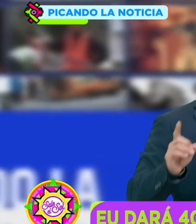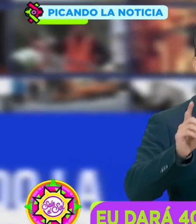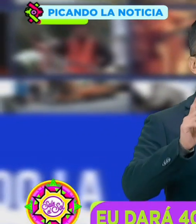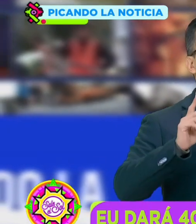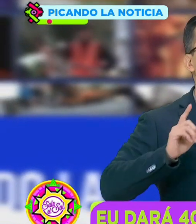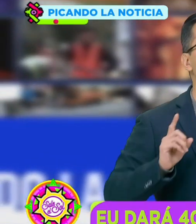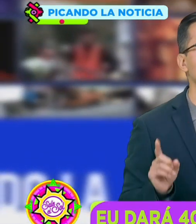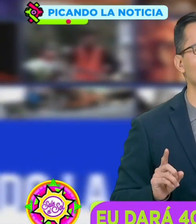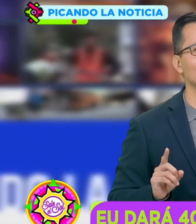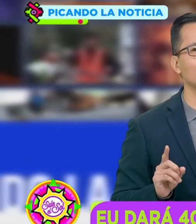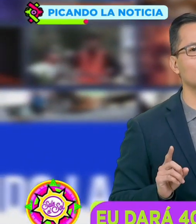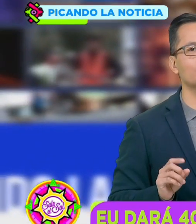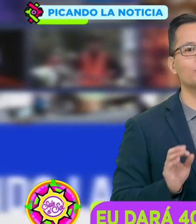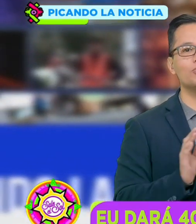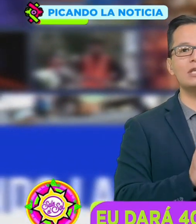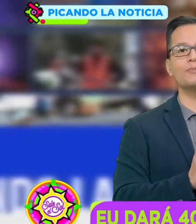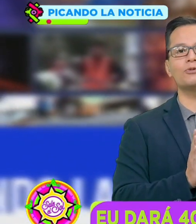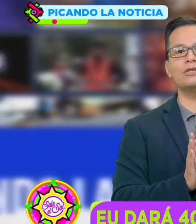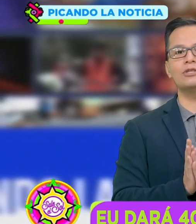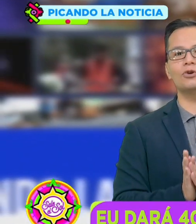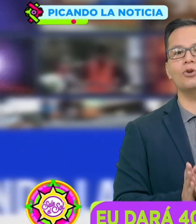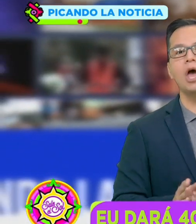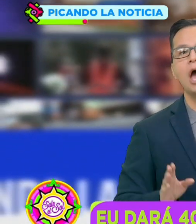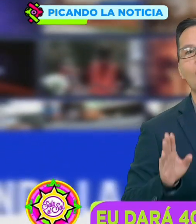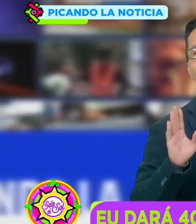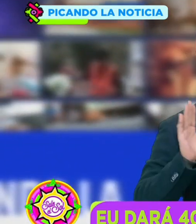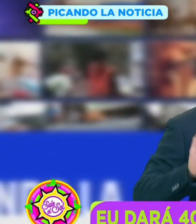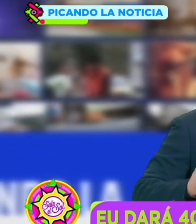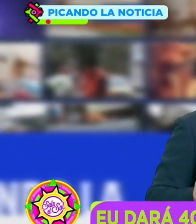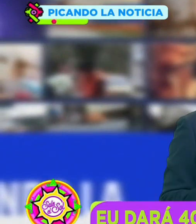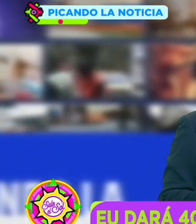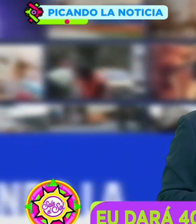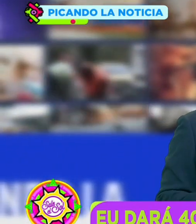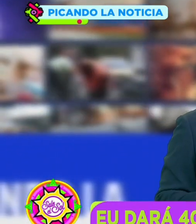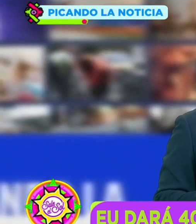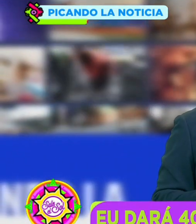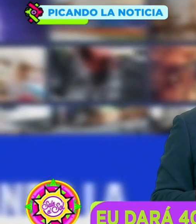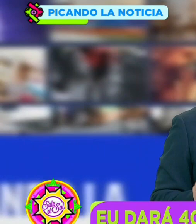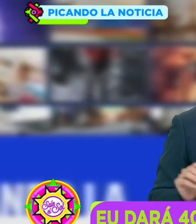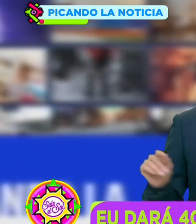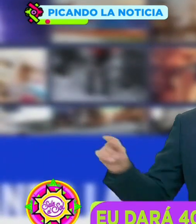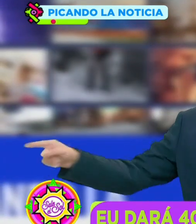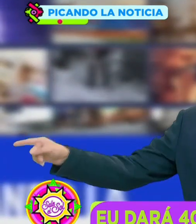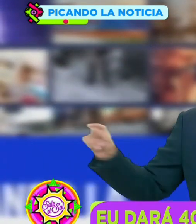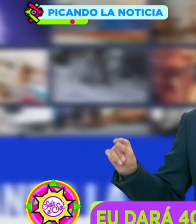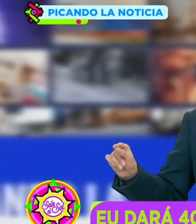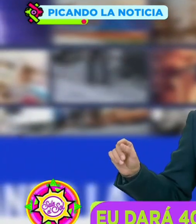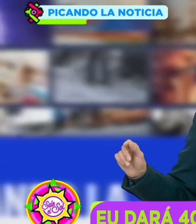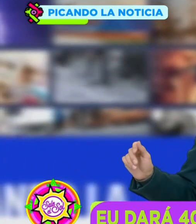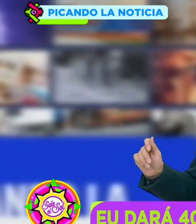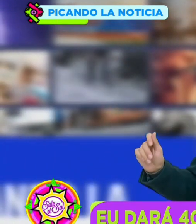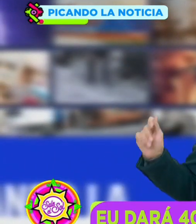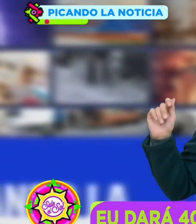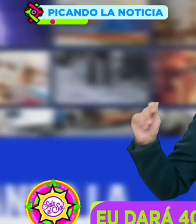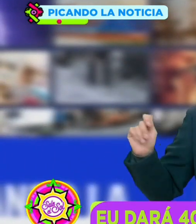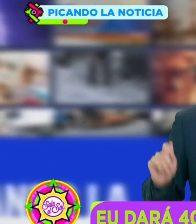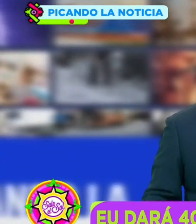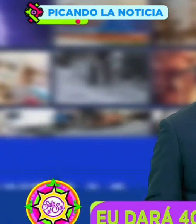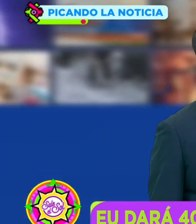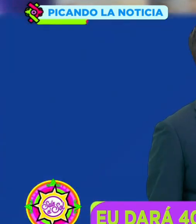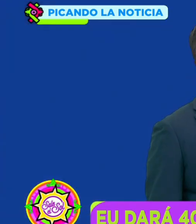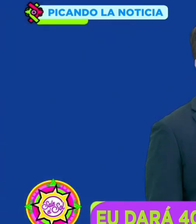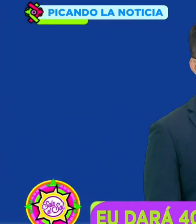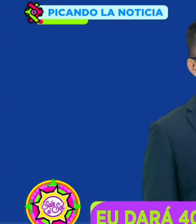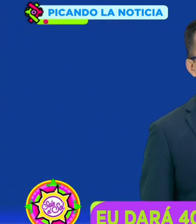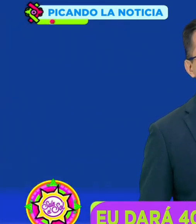mexicanos, el gobierno de Estados Unidos puso a disposición 400 millones de cubrebocas de estos de N95, o sea, 400